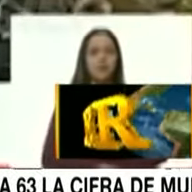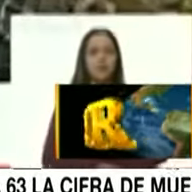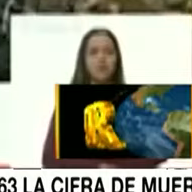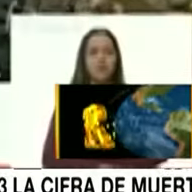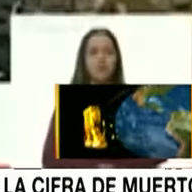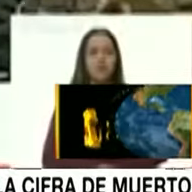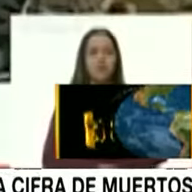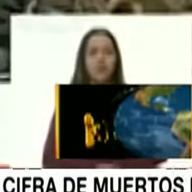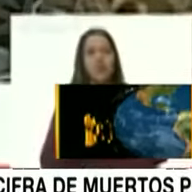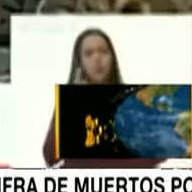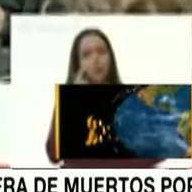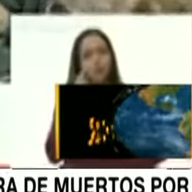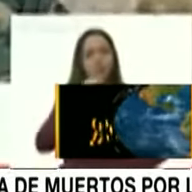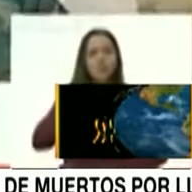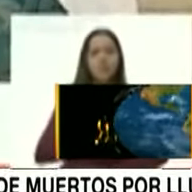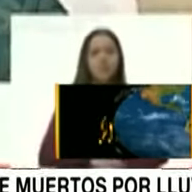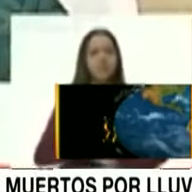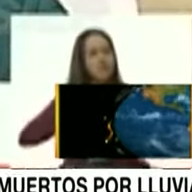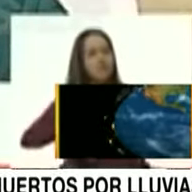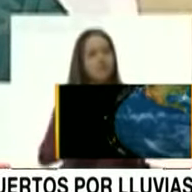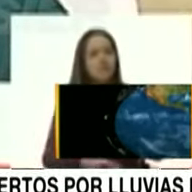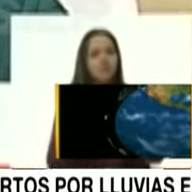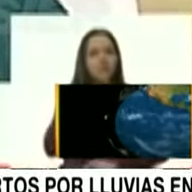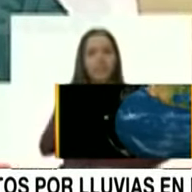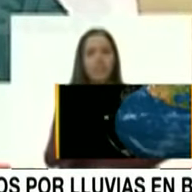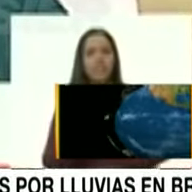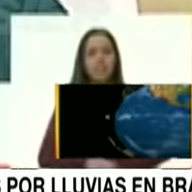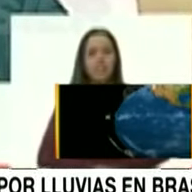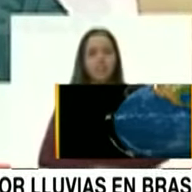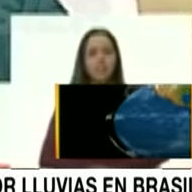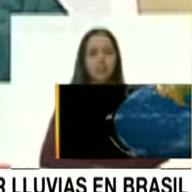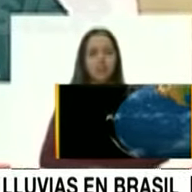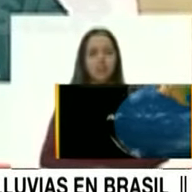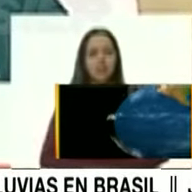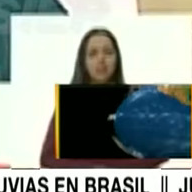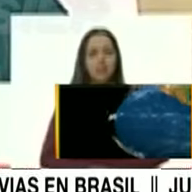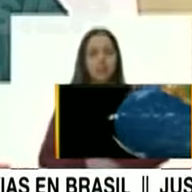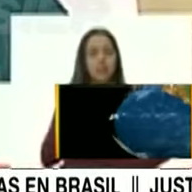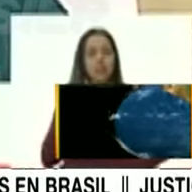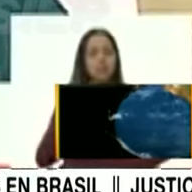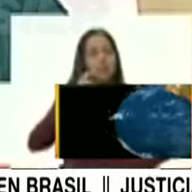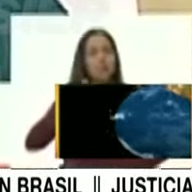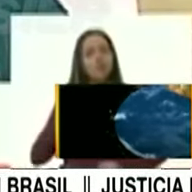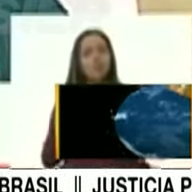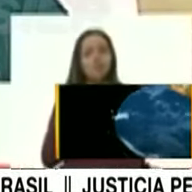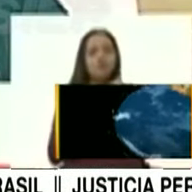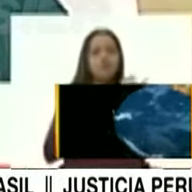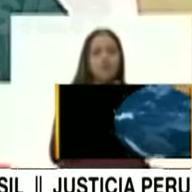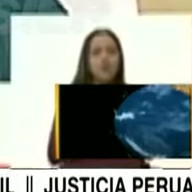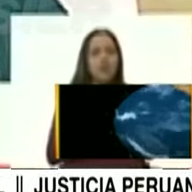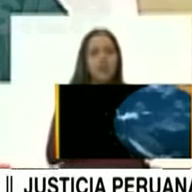por tradición histórica todo el siglo XX, ha sido un pueblo solidario con la causa